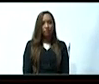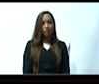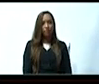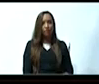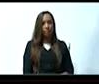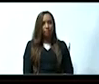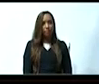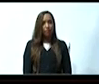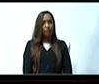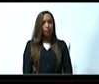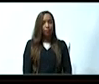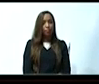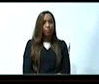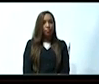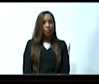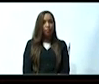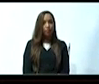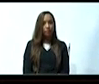Estamos votando.